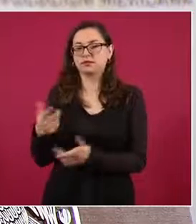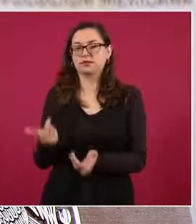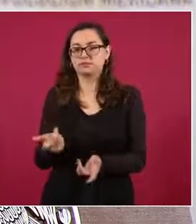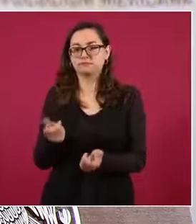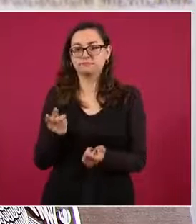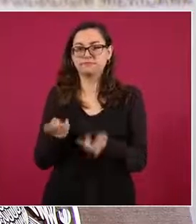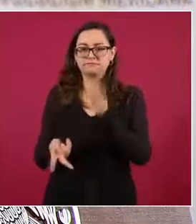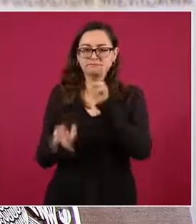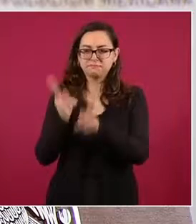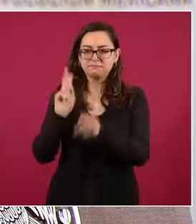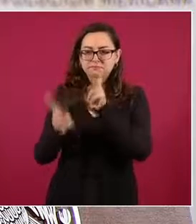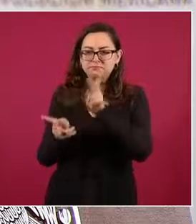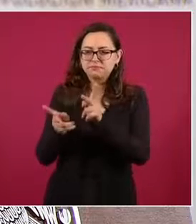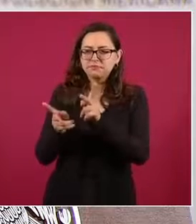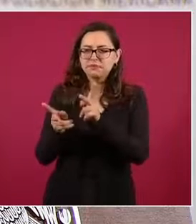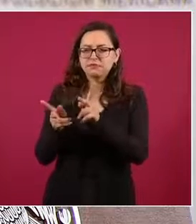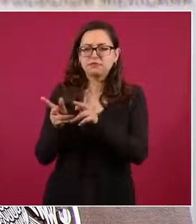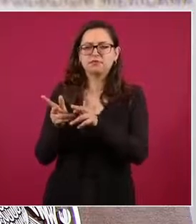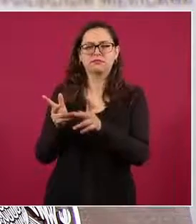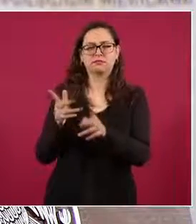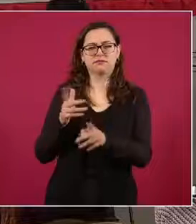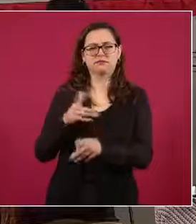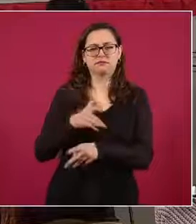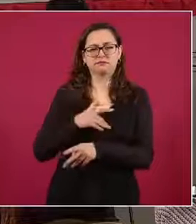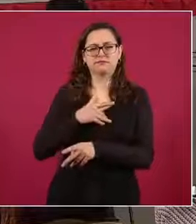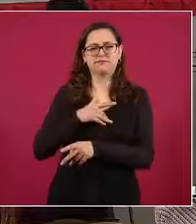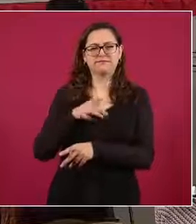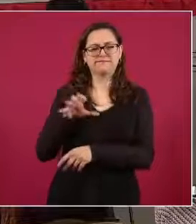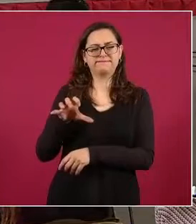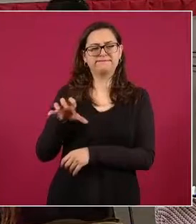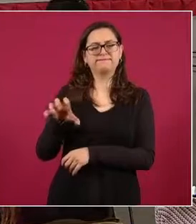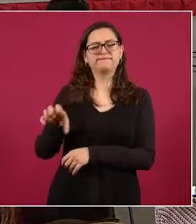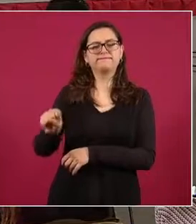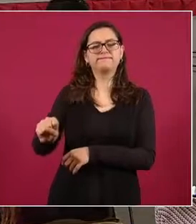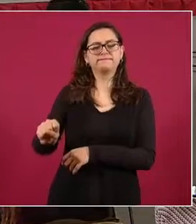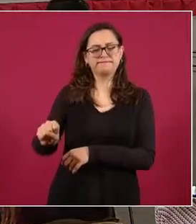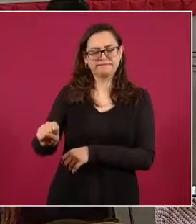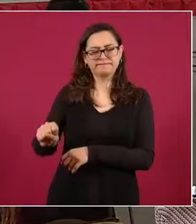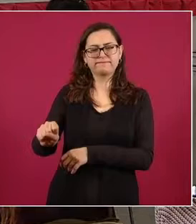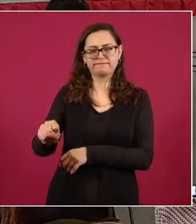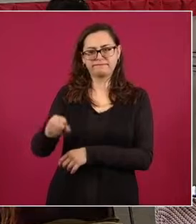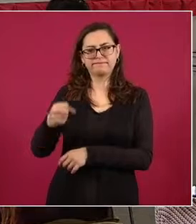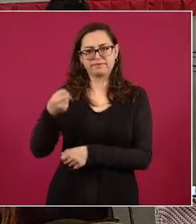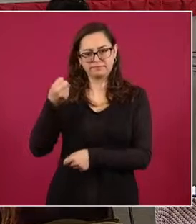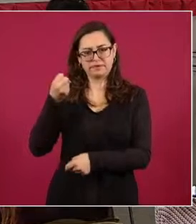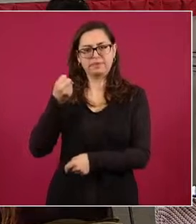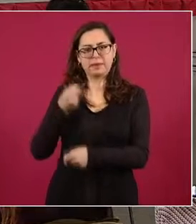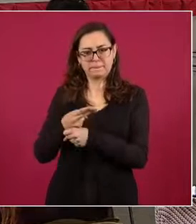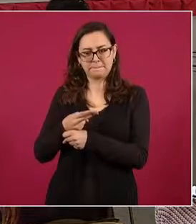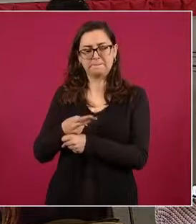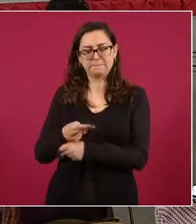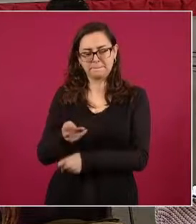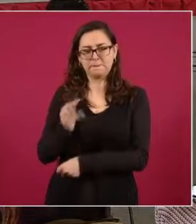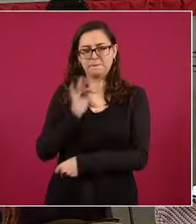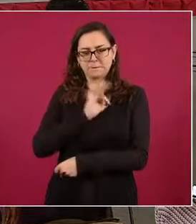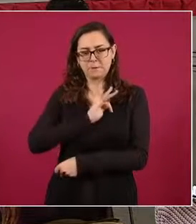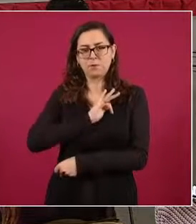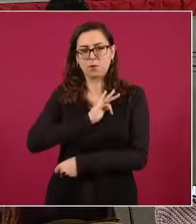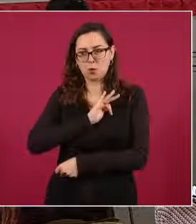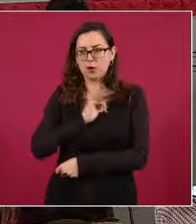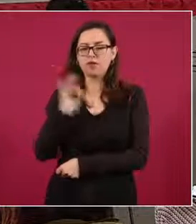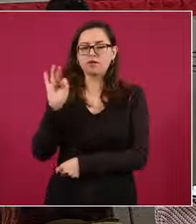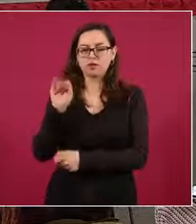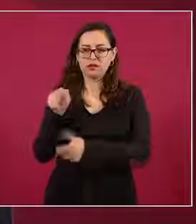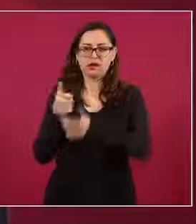puedan también desde ese nivel de atención, que es el más cercano a la comunidad, detectar algunos signos de enfermedad mental